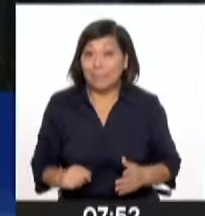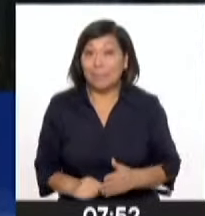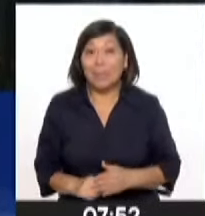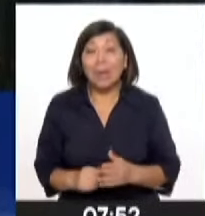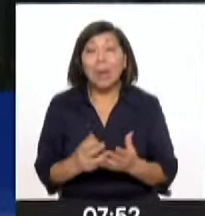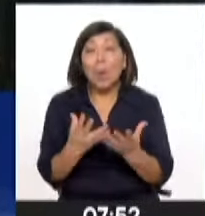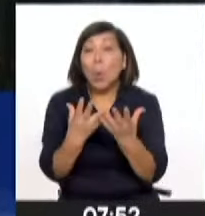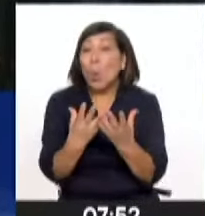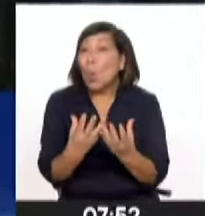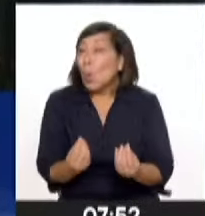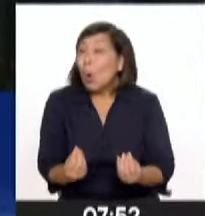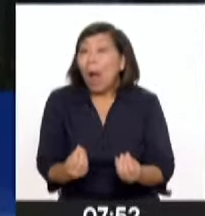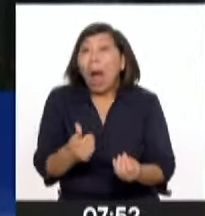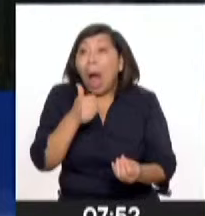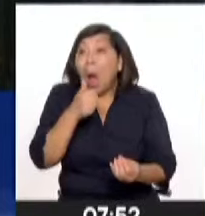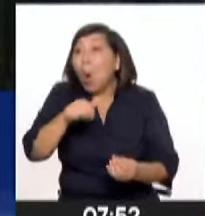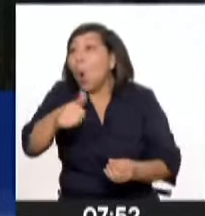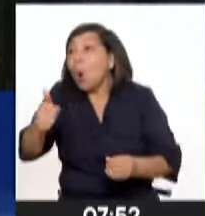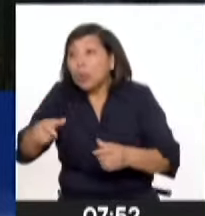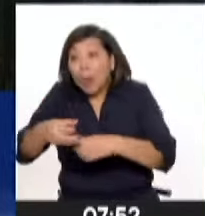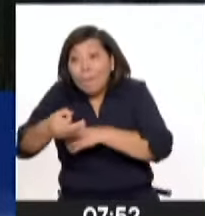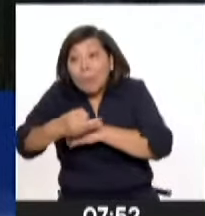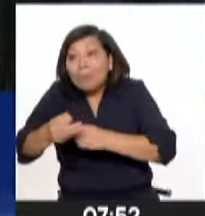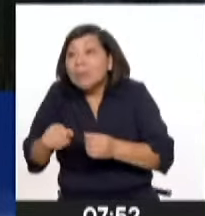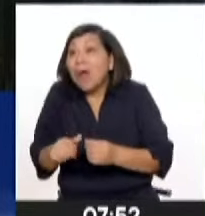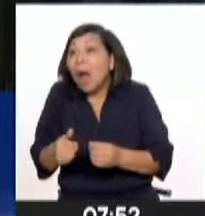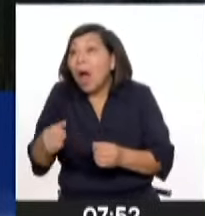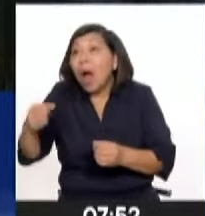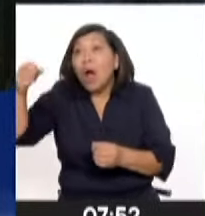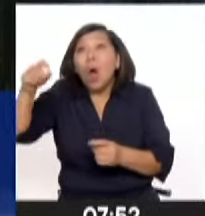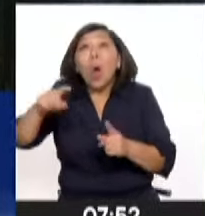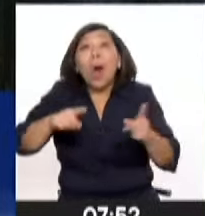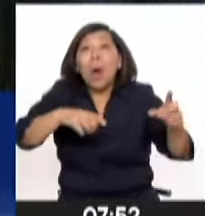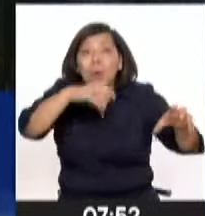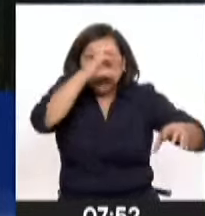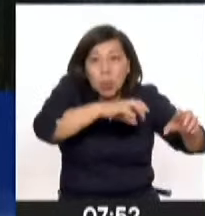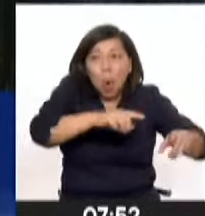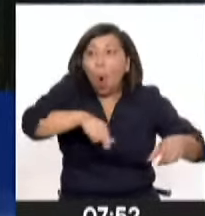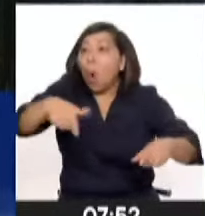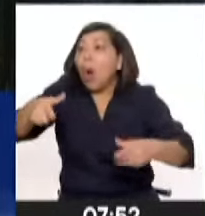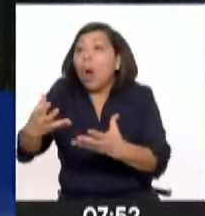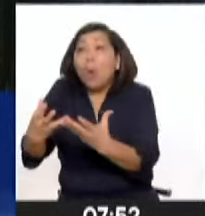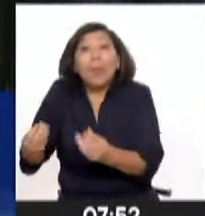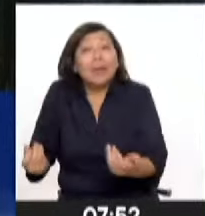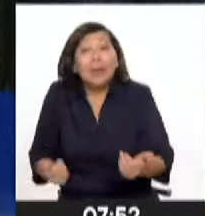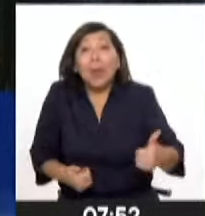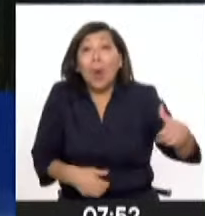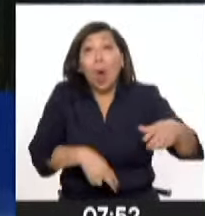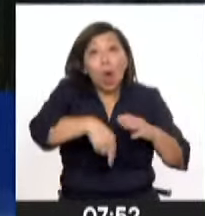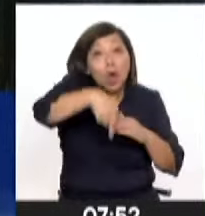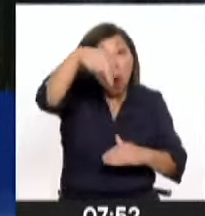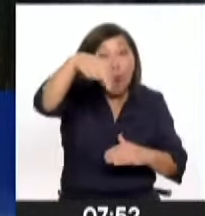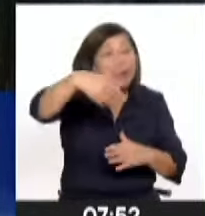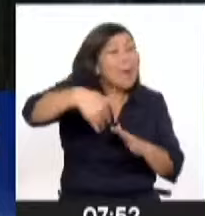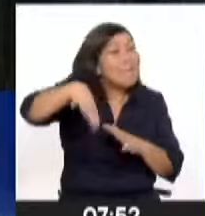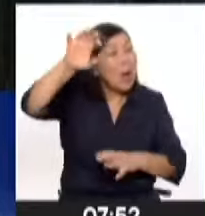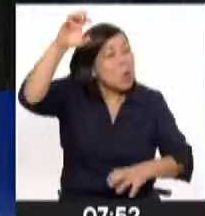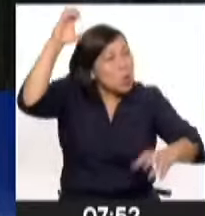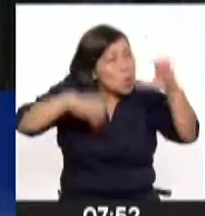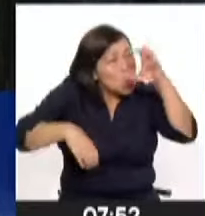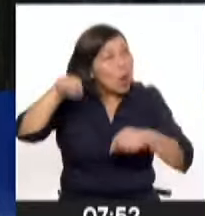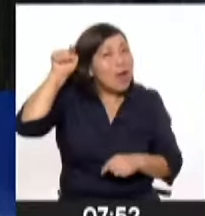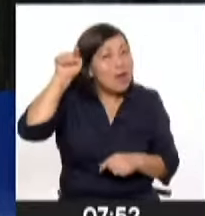las sequías. Efectivamente. O sea, el fenómeno del Niño en el país tiene dos consecuencias. Una en el norte, que son las